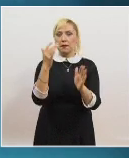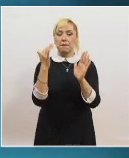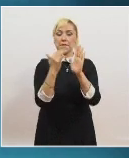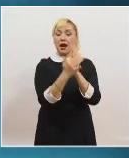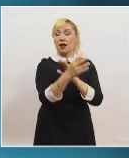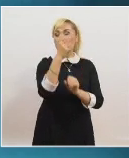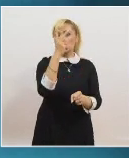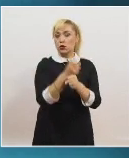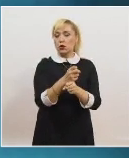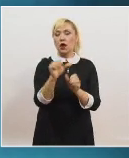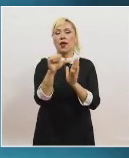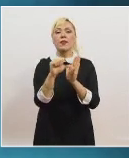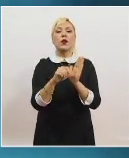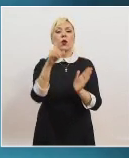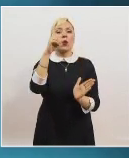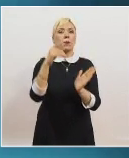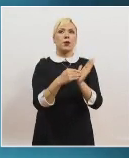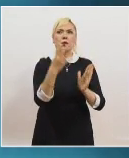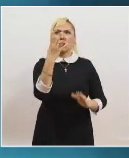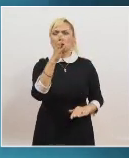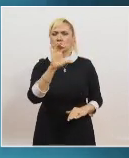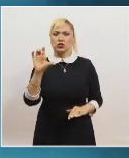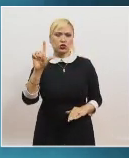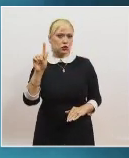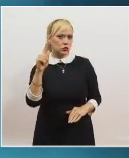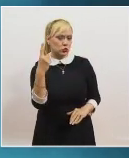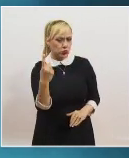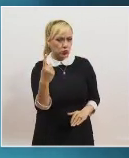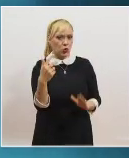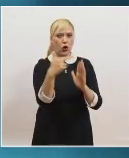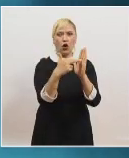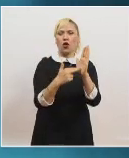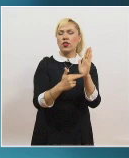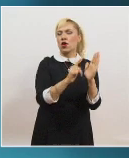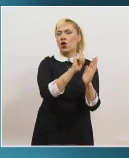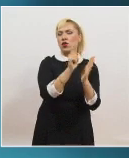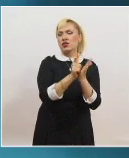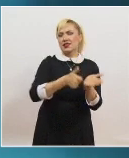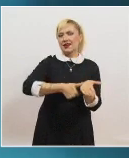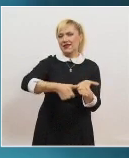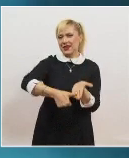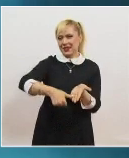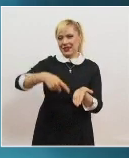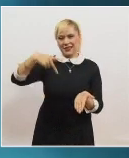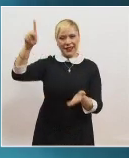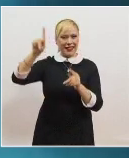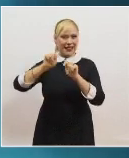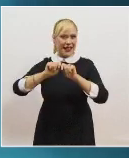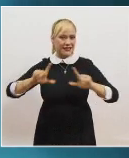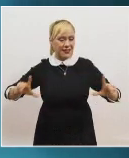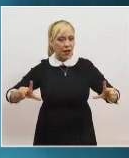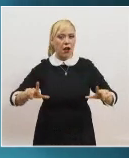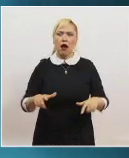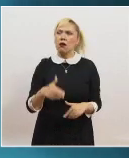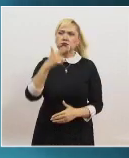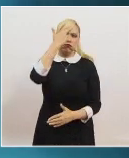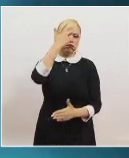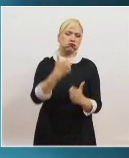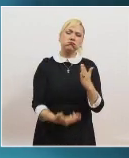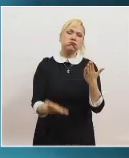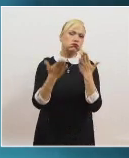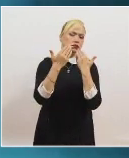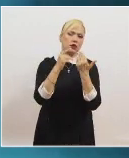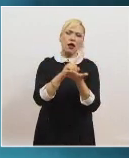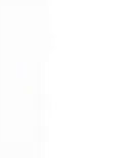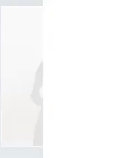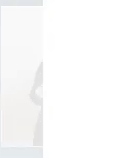segundo del artículo 1451 del Código de Procedimientos Civiles del Estado de Tlaxcala no viola el